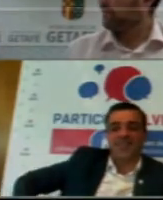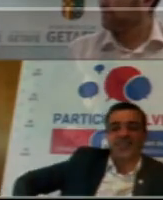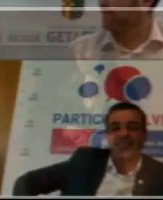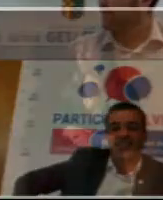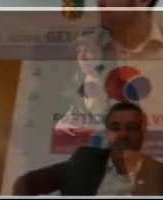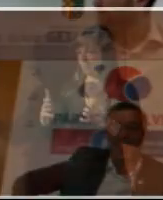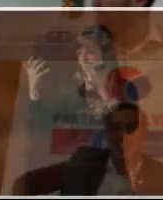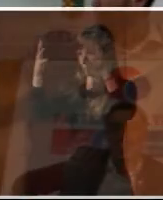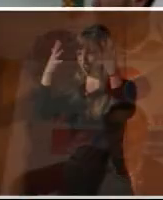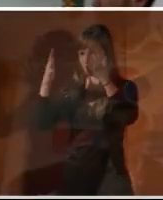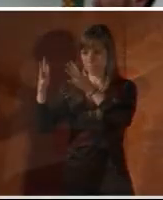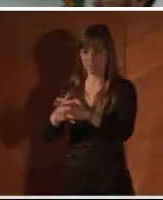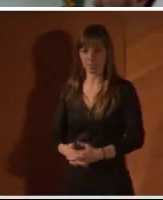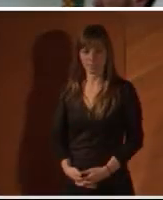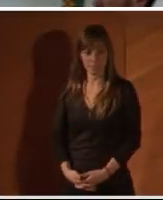Navidad.